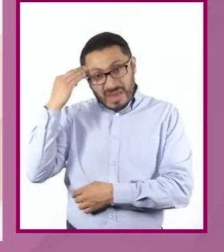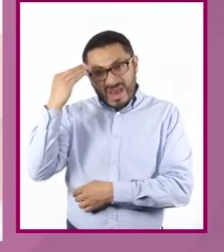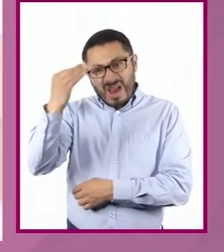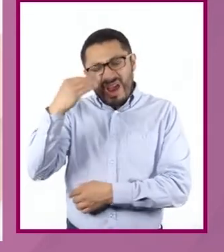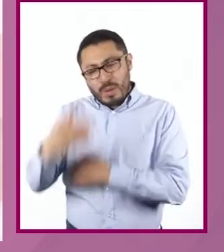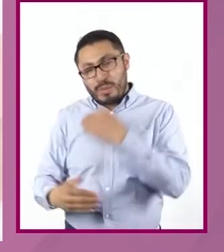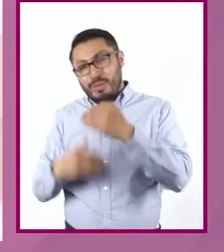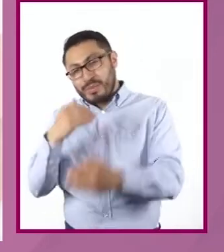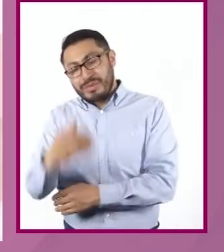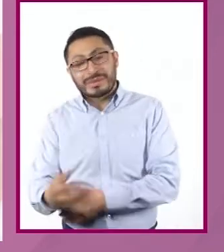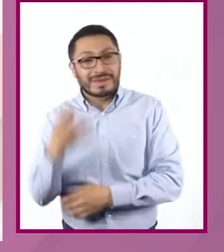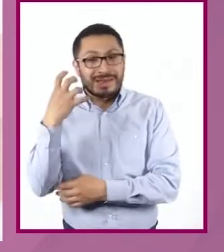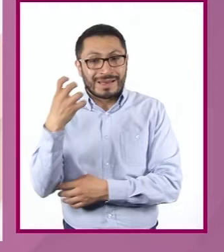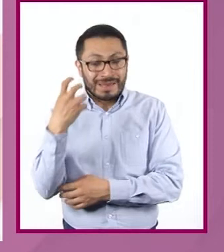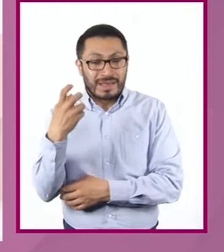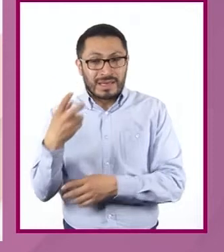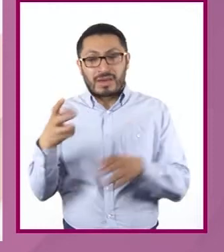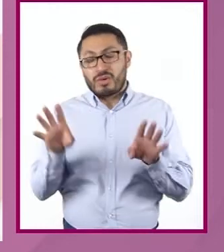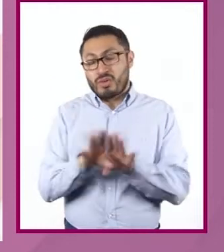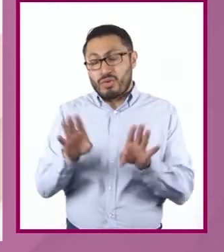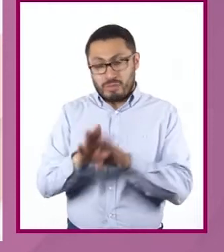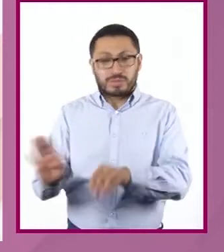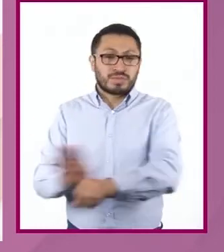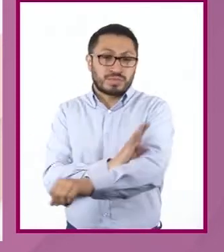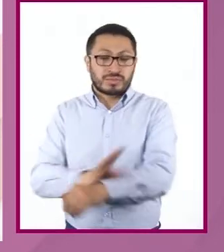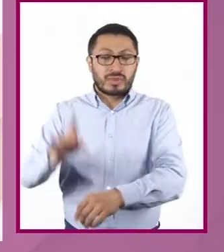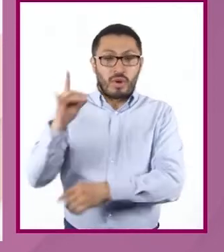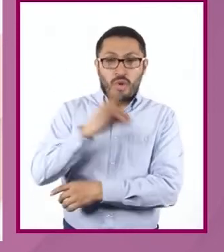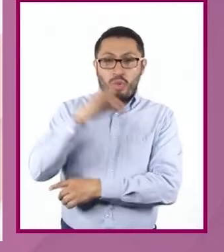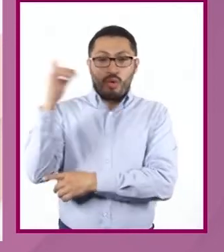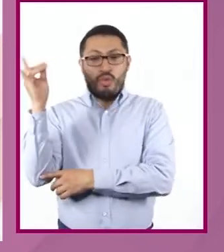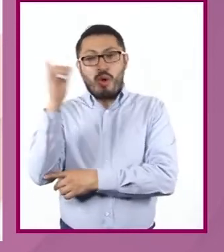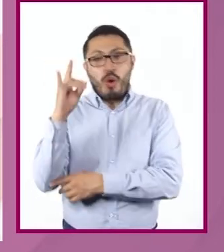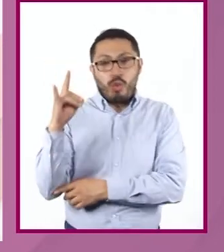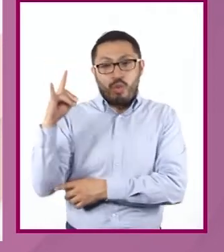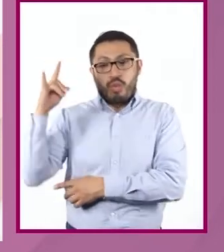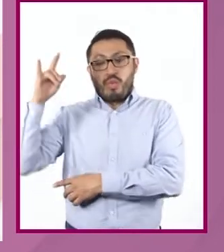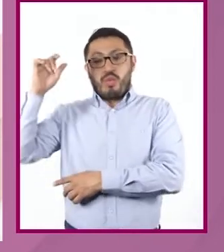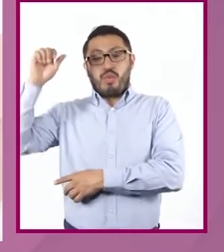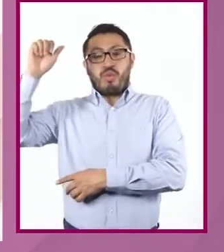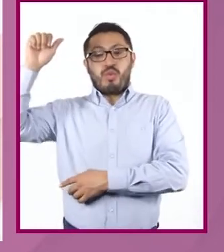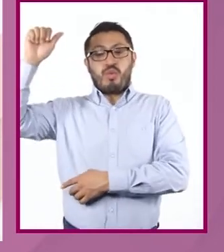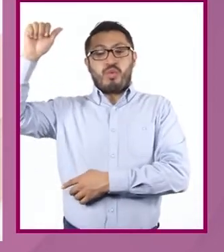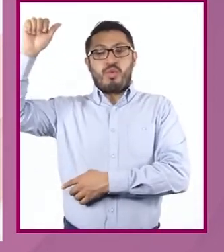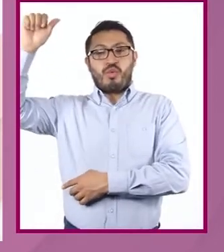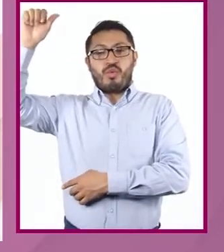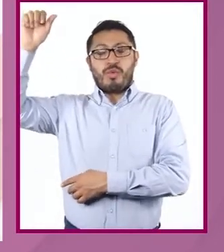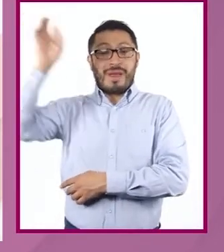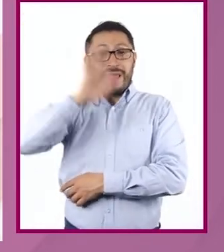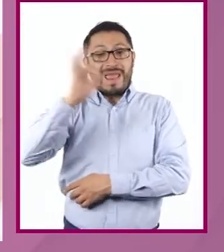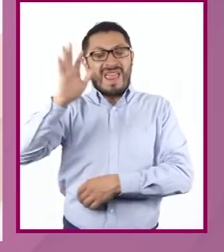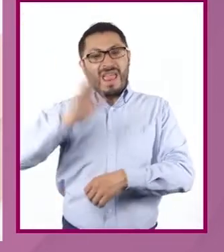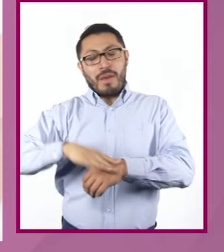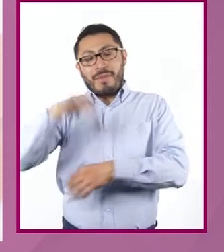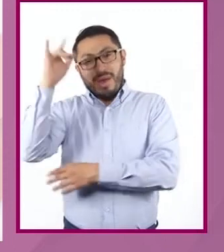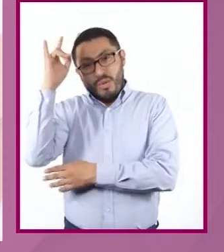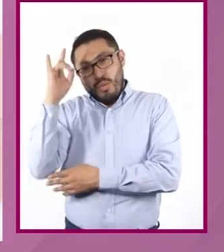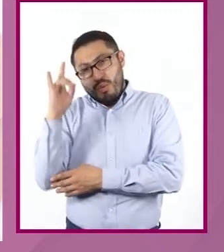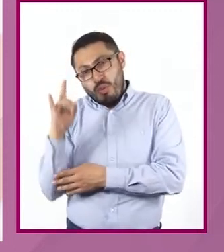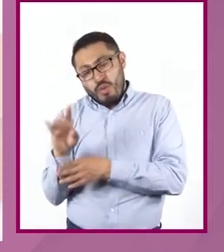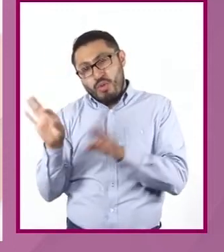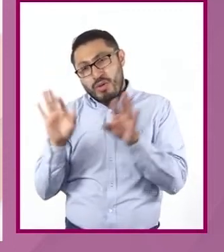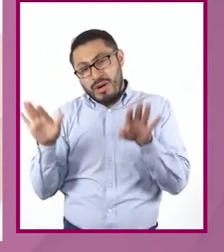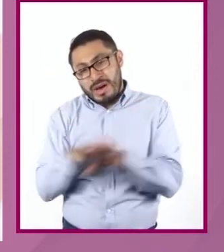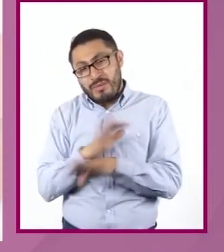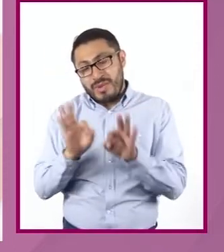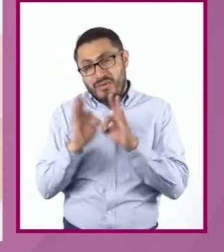este carácter se vería favorecido y las jirafas serían más altas. Quizá las más bajas evolucionarían de otro